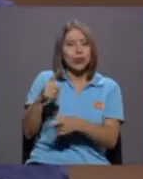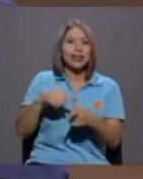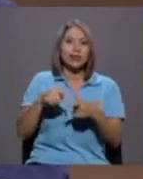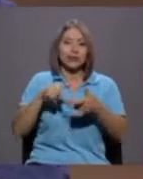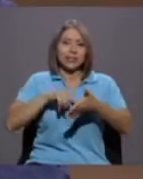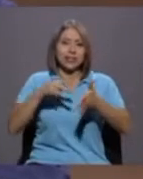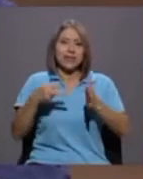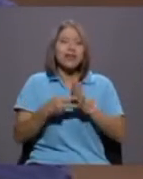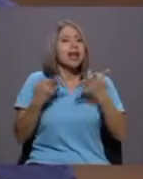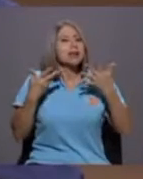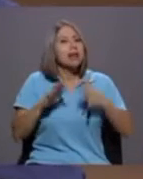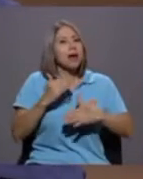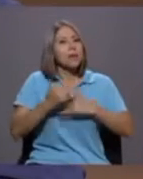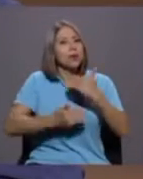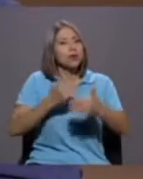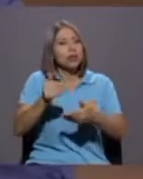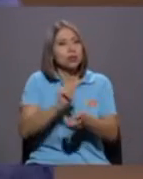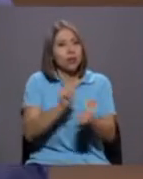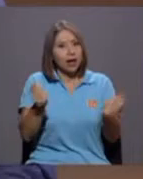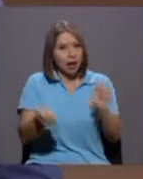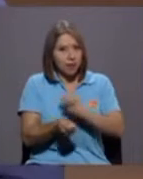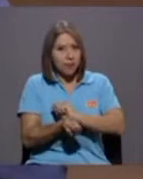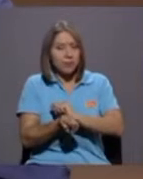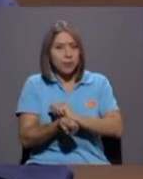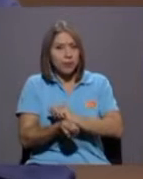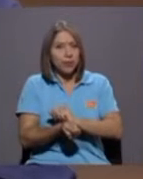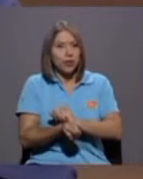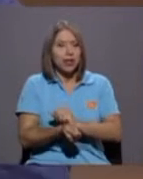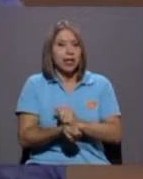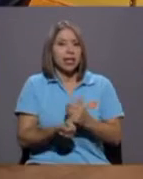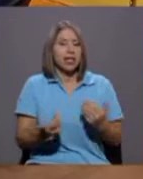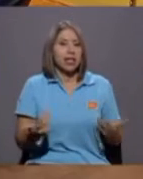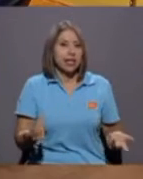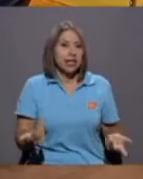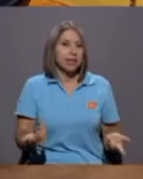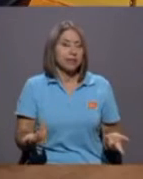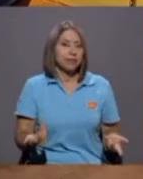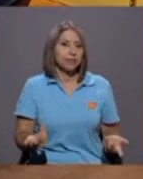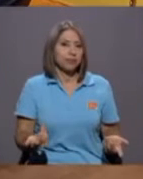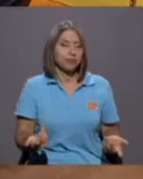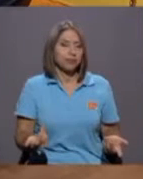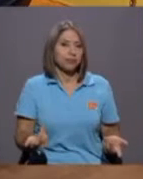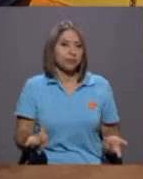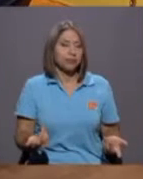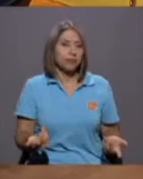cambio, y digámoslo así, puesto que la